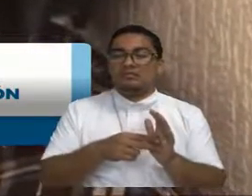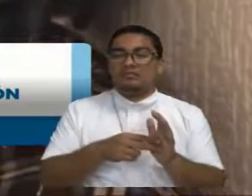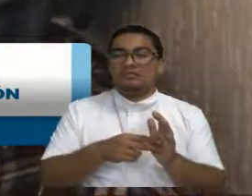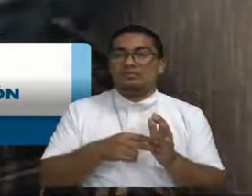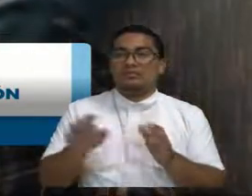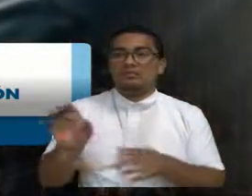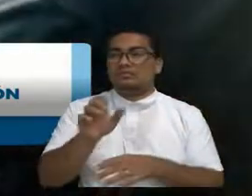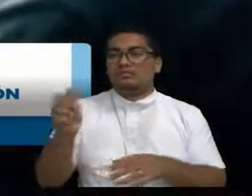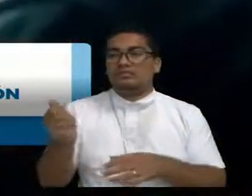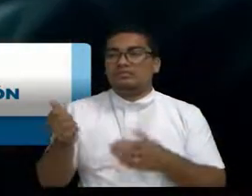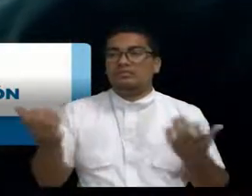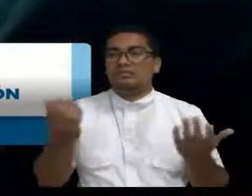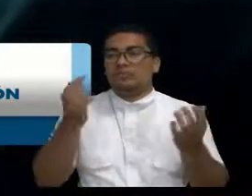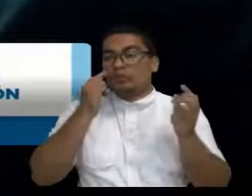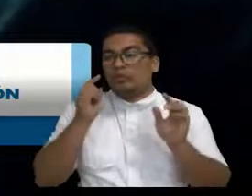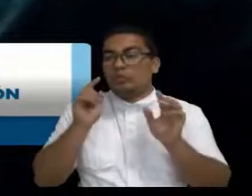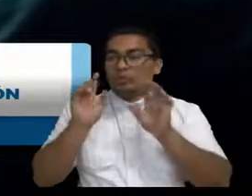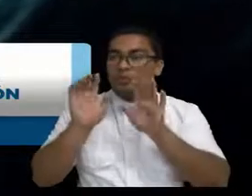es